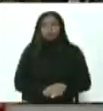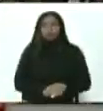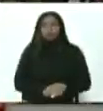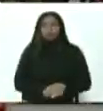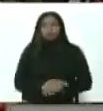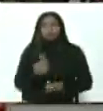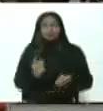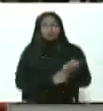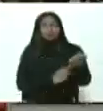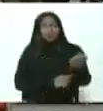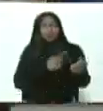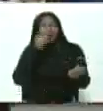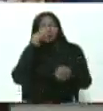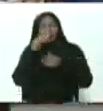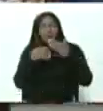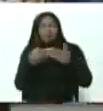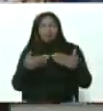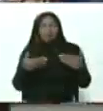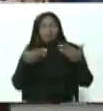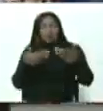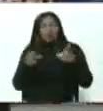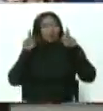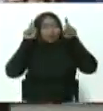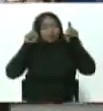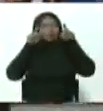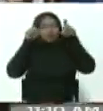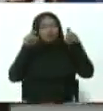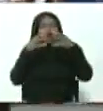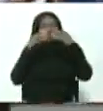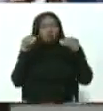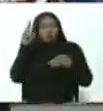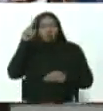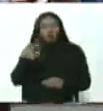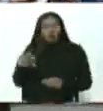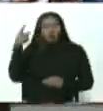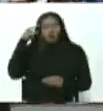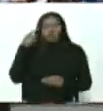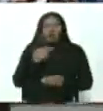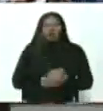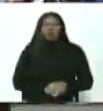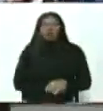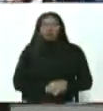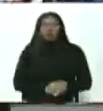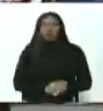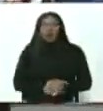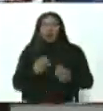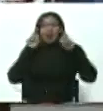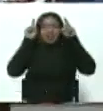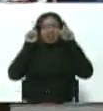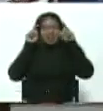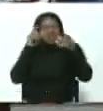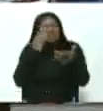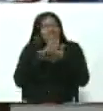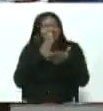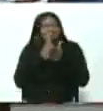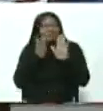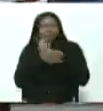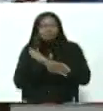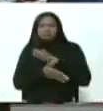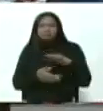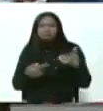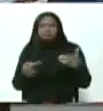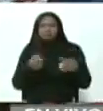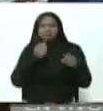hermano que nos ha enseñado todos los días y nos enseña todos los días que